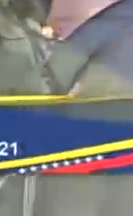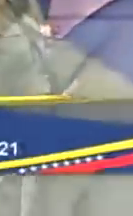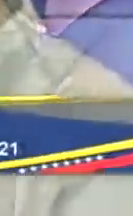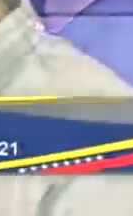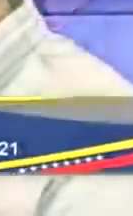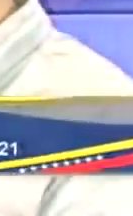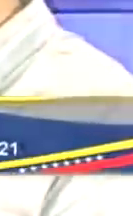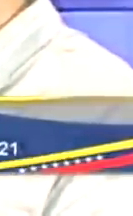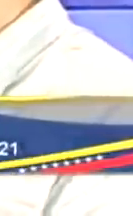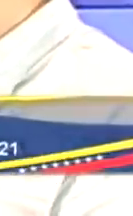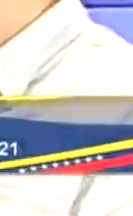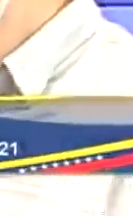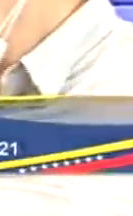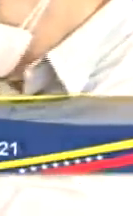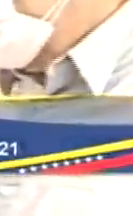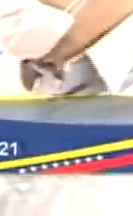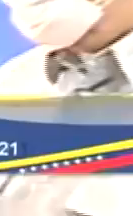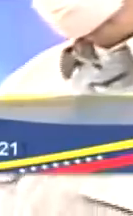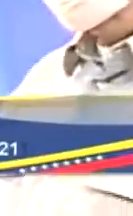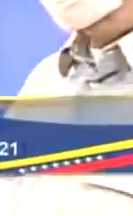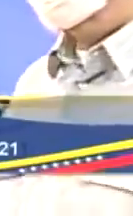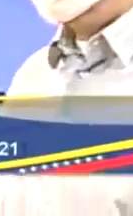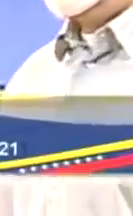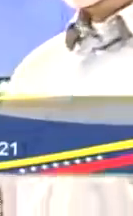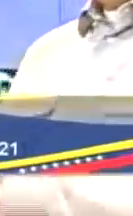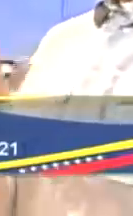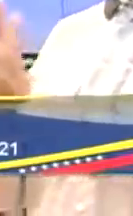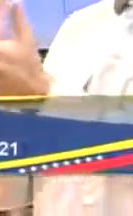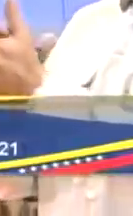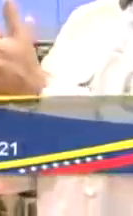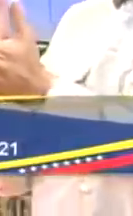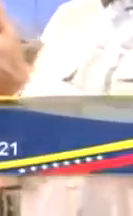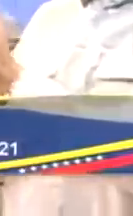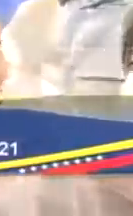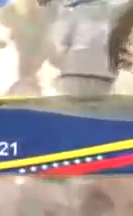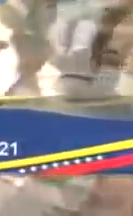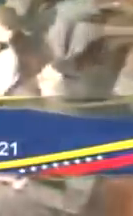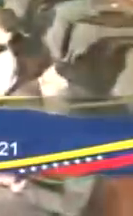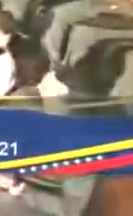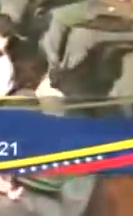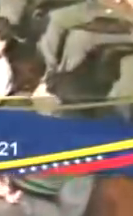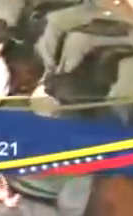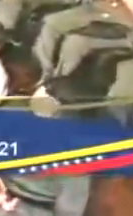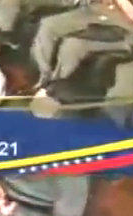de Aislamiento Viral del Instituto Nacional de Higiene, Rafael Rangel.